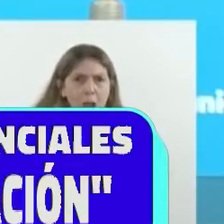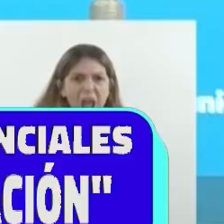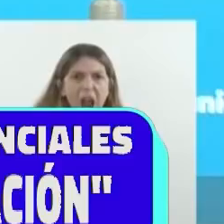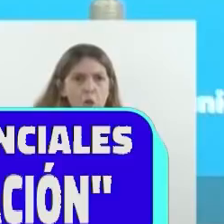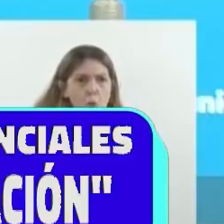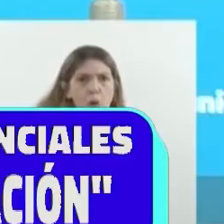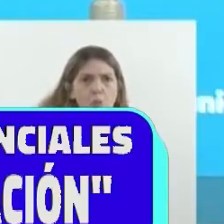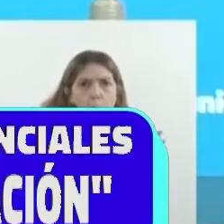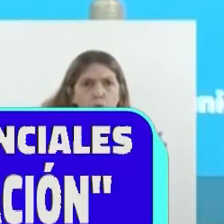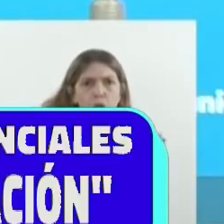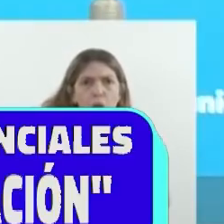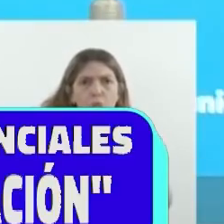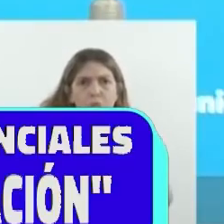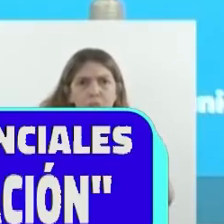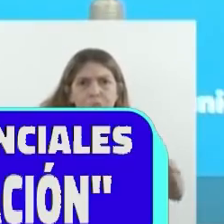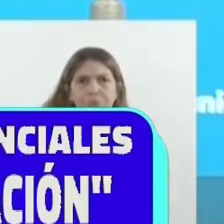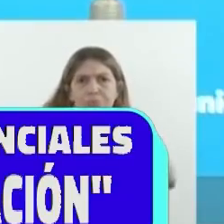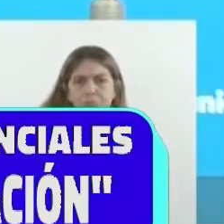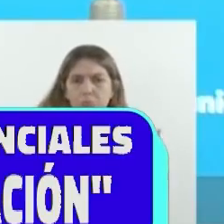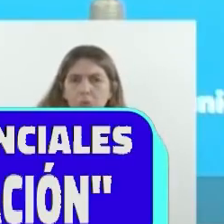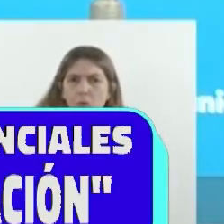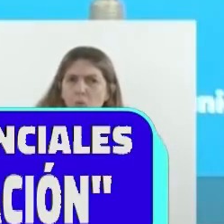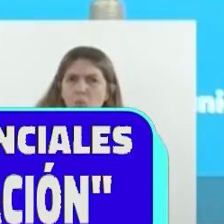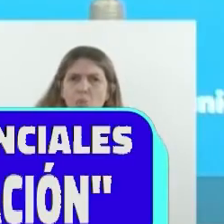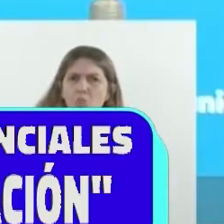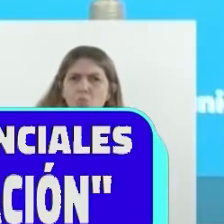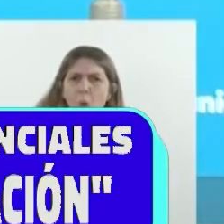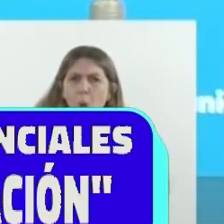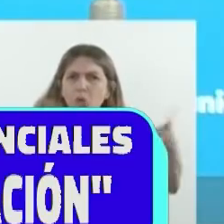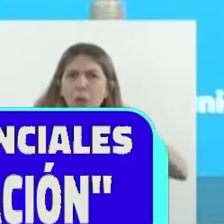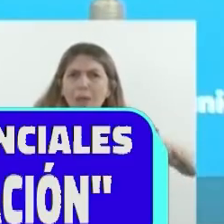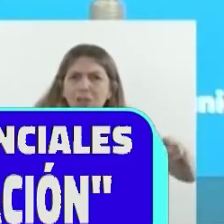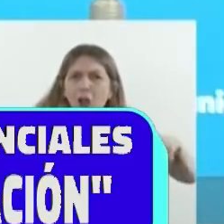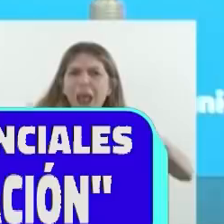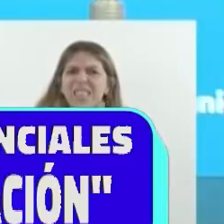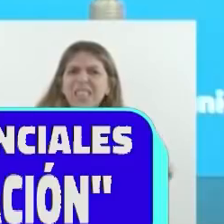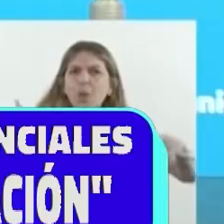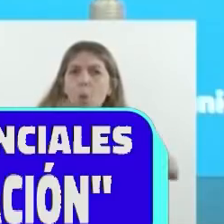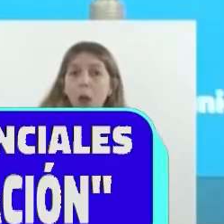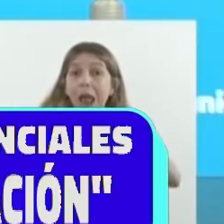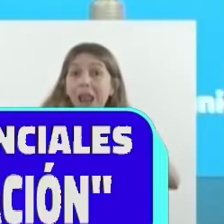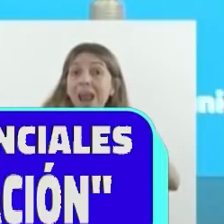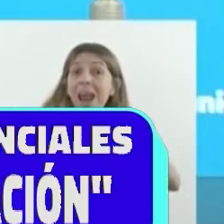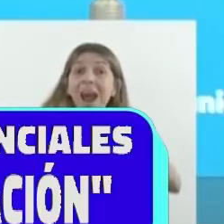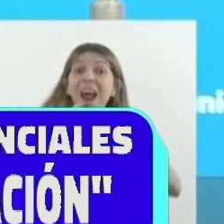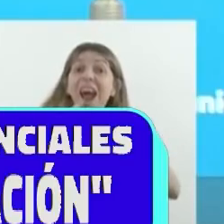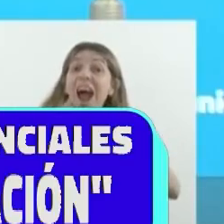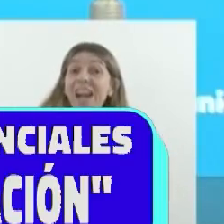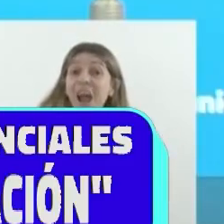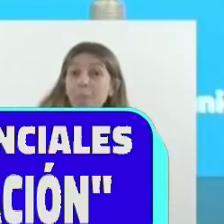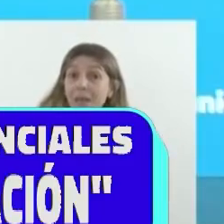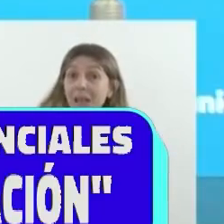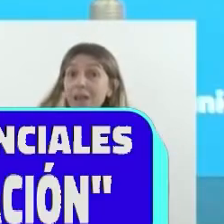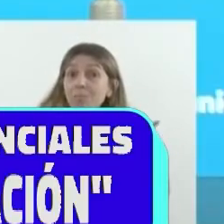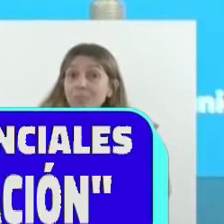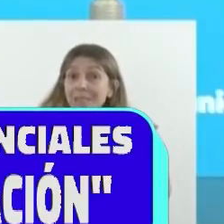Un número muy importante de gente, que vuelvo a repetir, representan casi un tercio de la